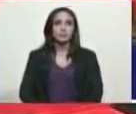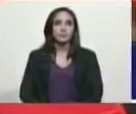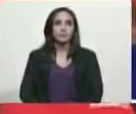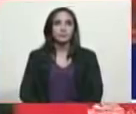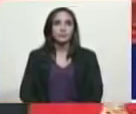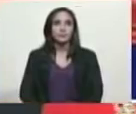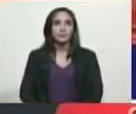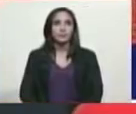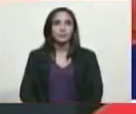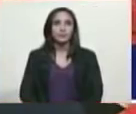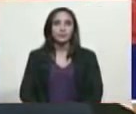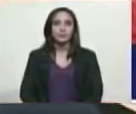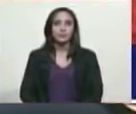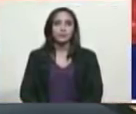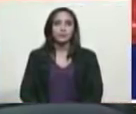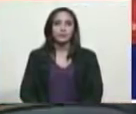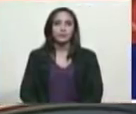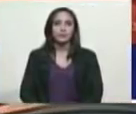¿Verdad?